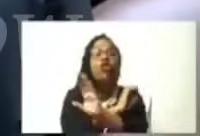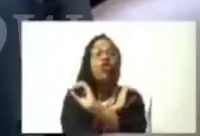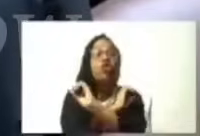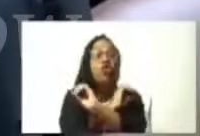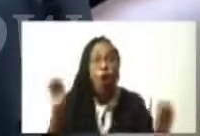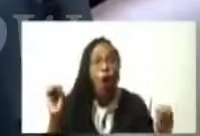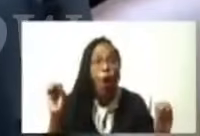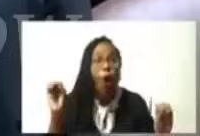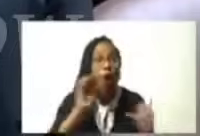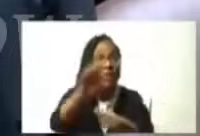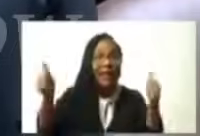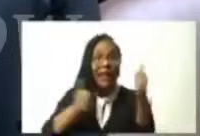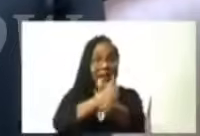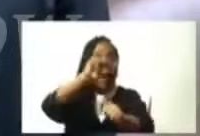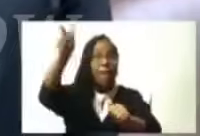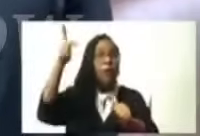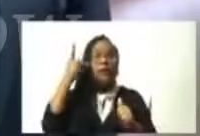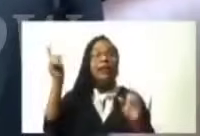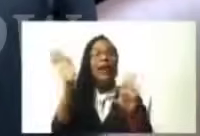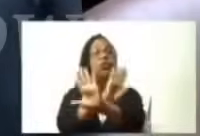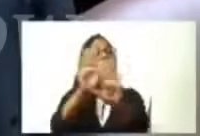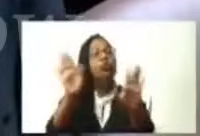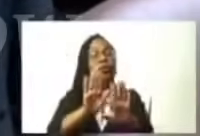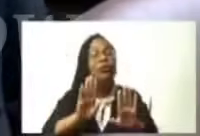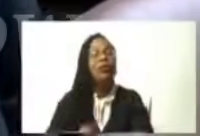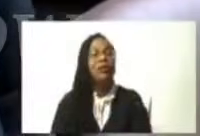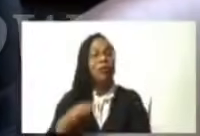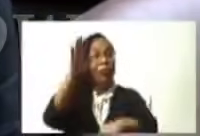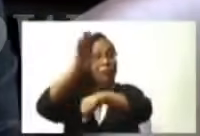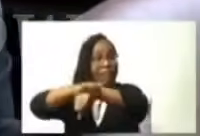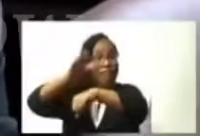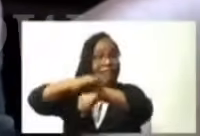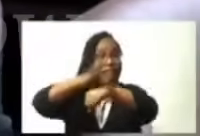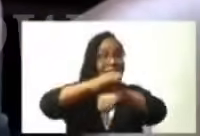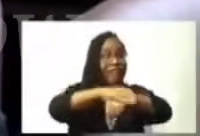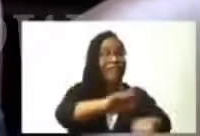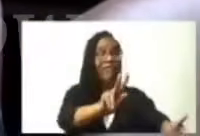Finalmente, compañeros, finalmente, presidente Pacheco.